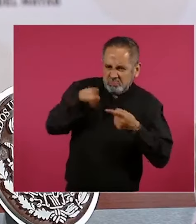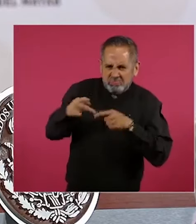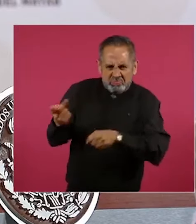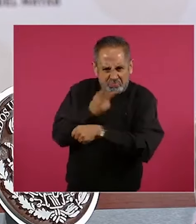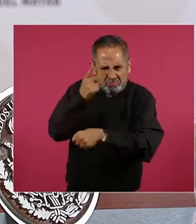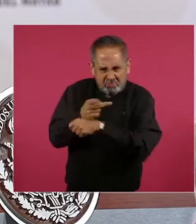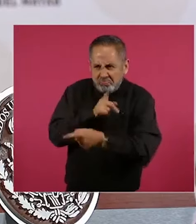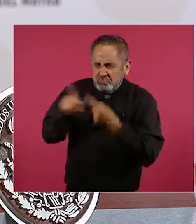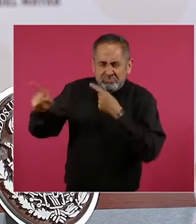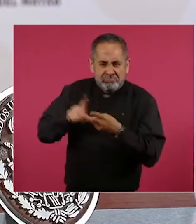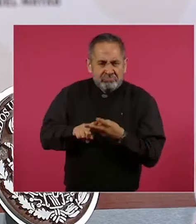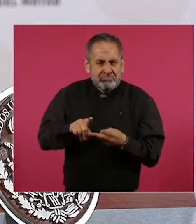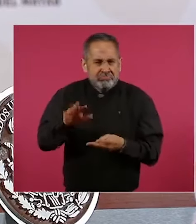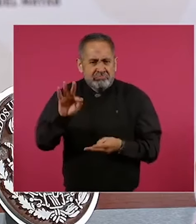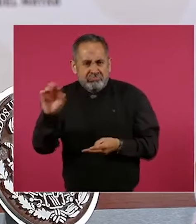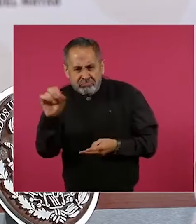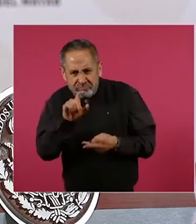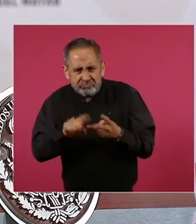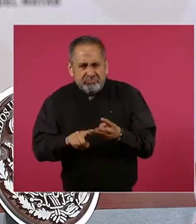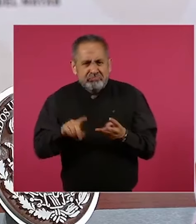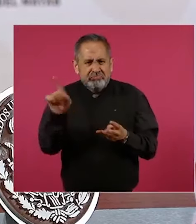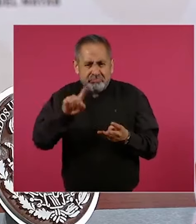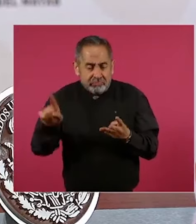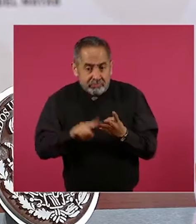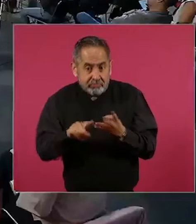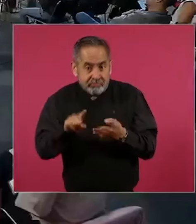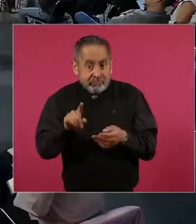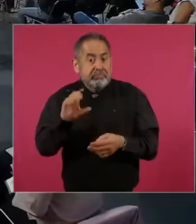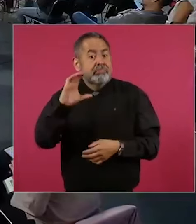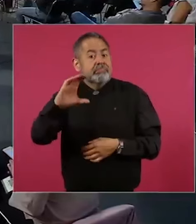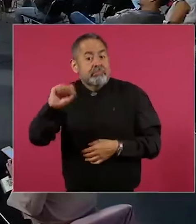¿A Fox? ¿A Zedillo? ¿Insultaban a Salinas?